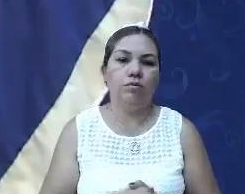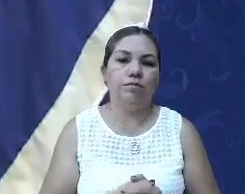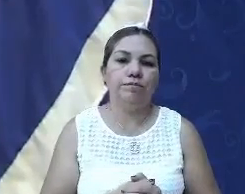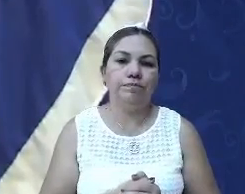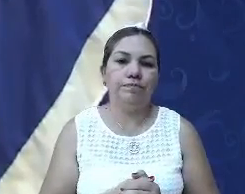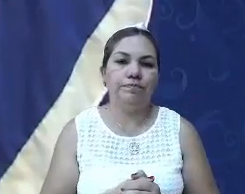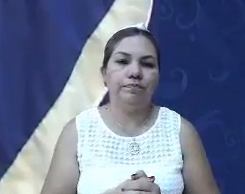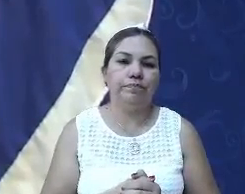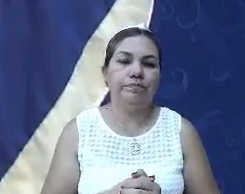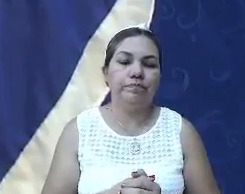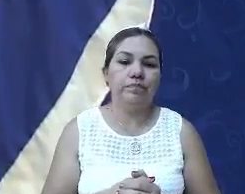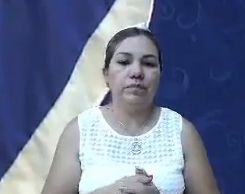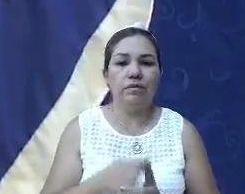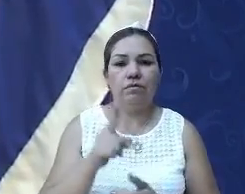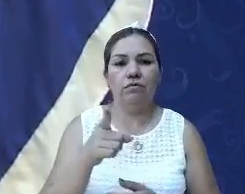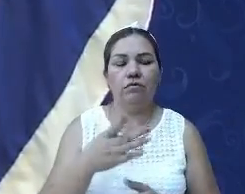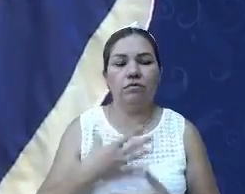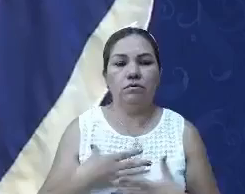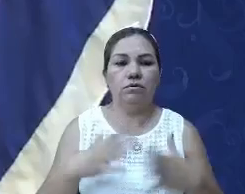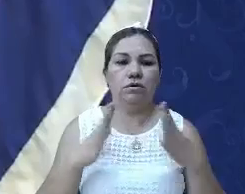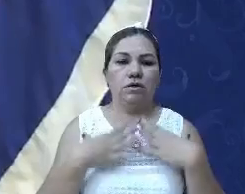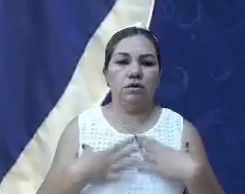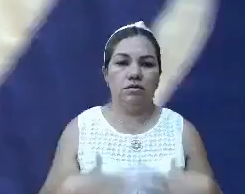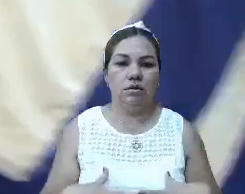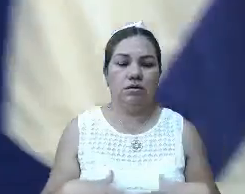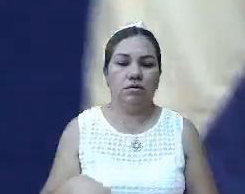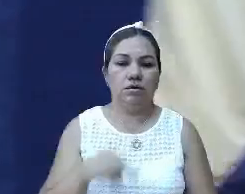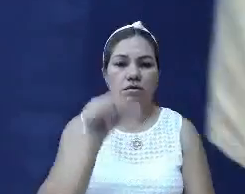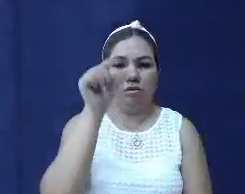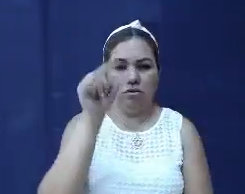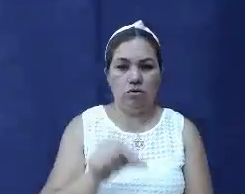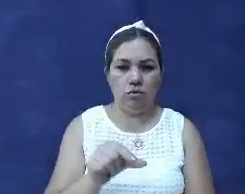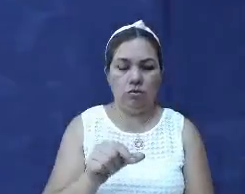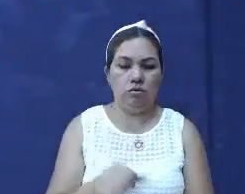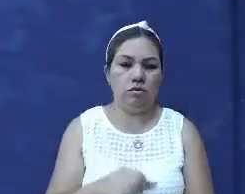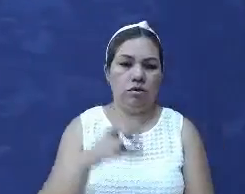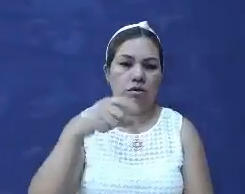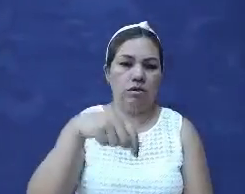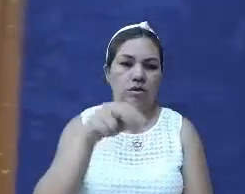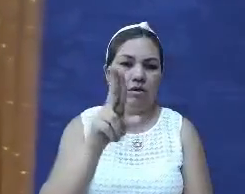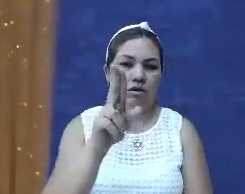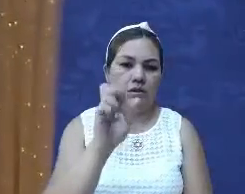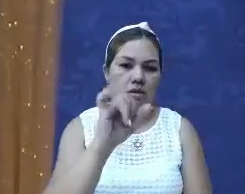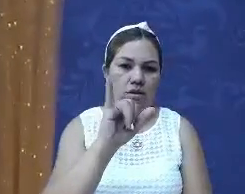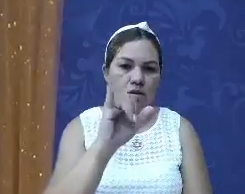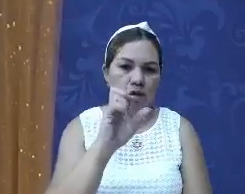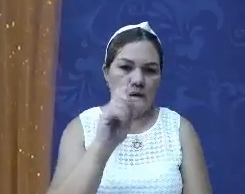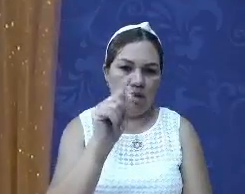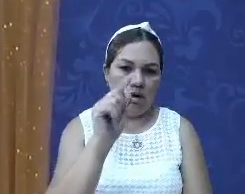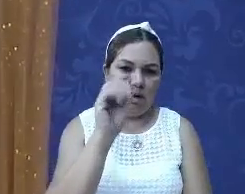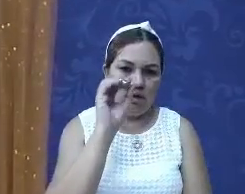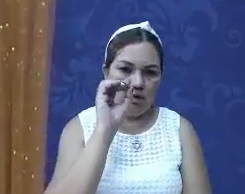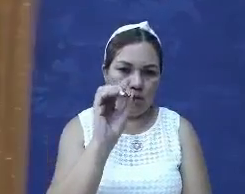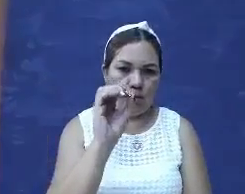Pero ¿qué pasa? Estás estático porque vivís un evangelio conformista.